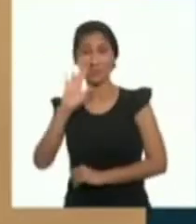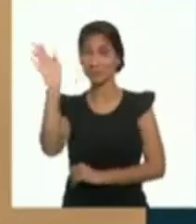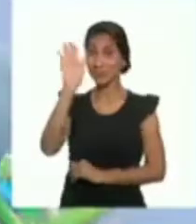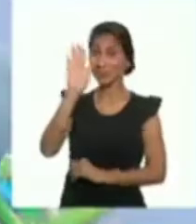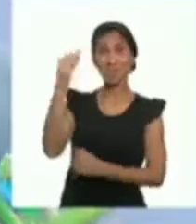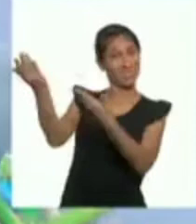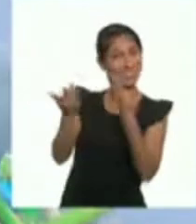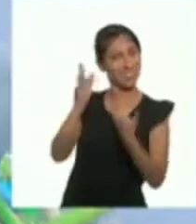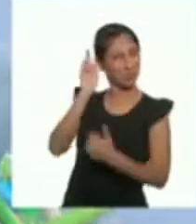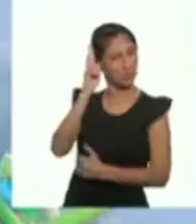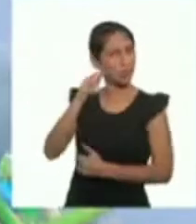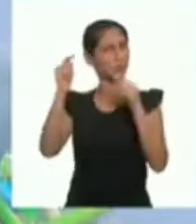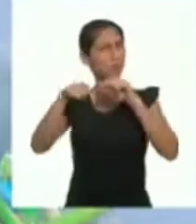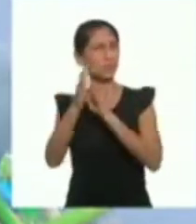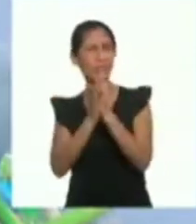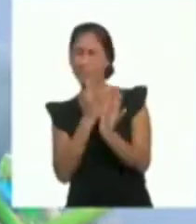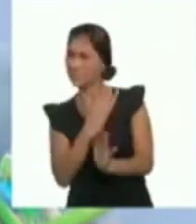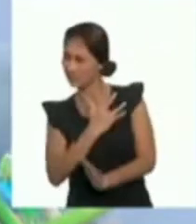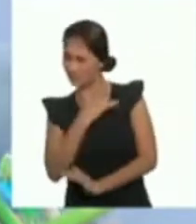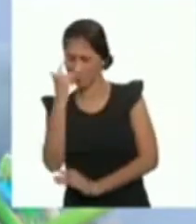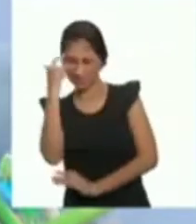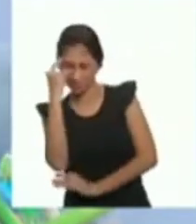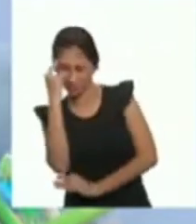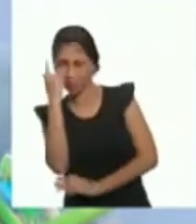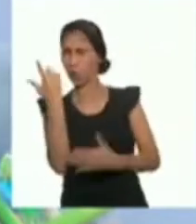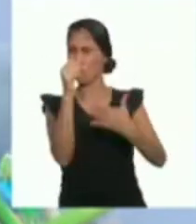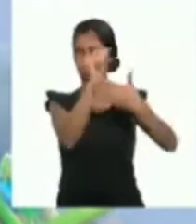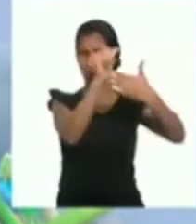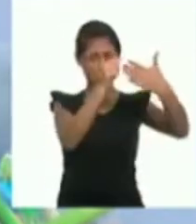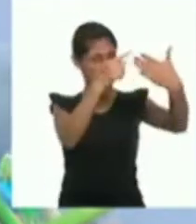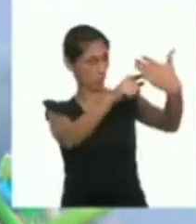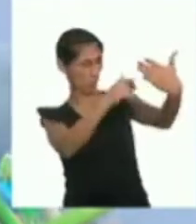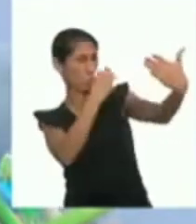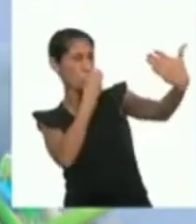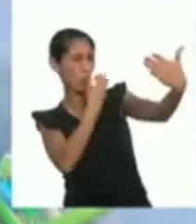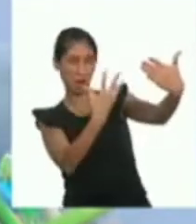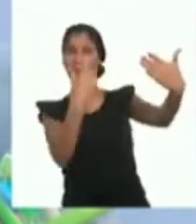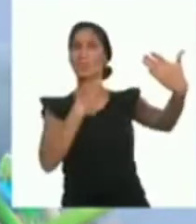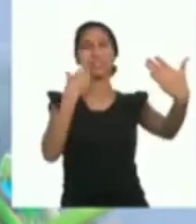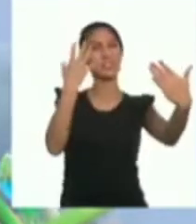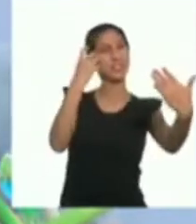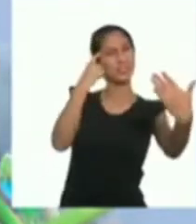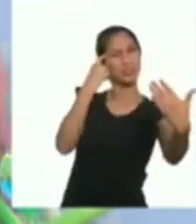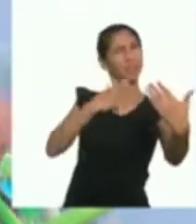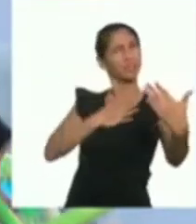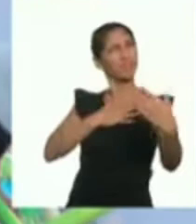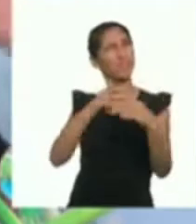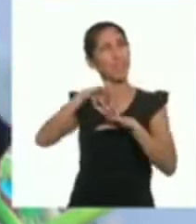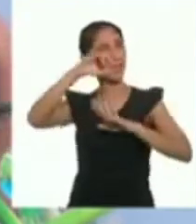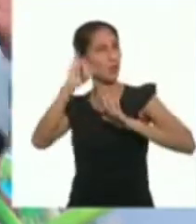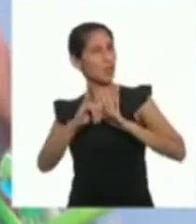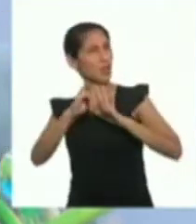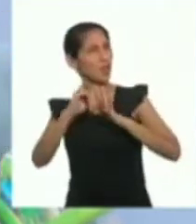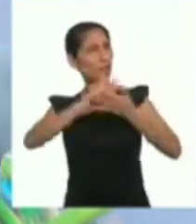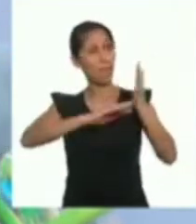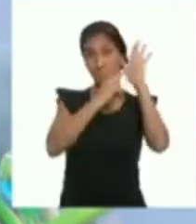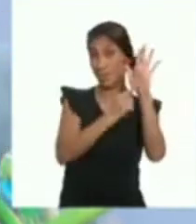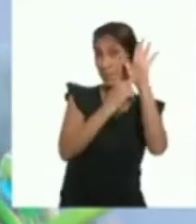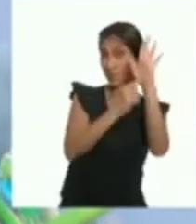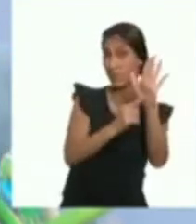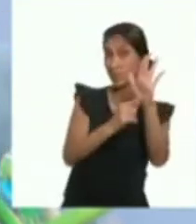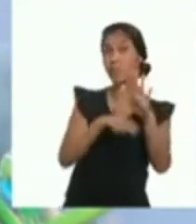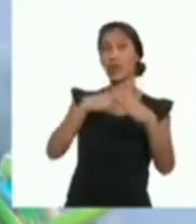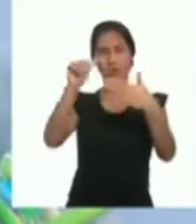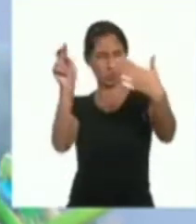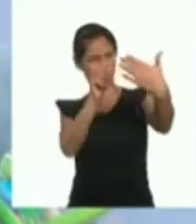Andrea. Bienvenida, profesora. Hoy me inspiró mucho una obra de arte que me enseñó Googleana y quiero construir mi propio proyecto